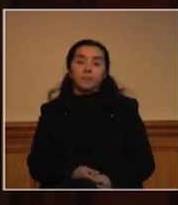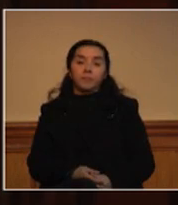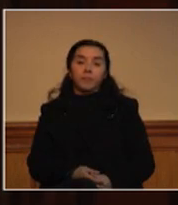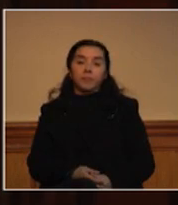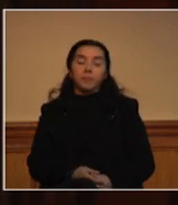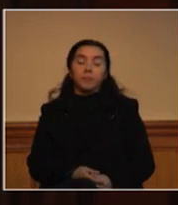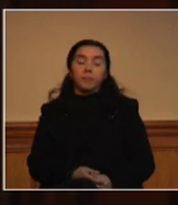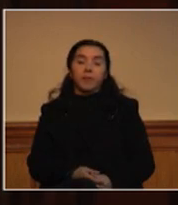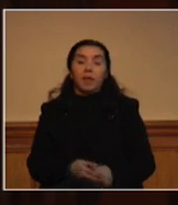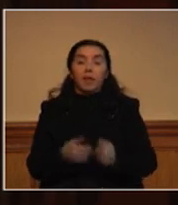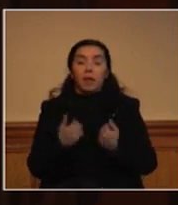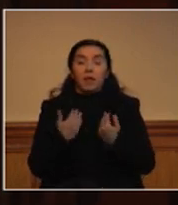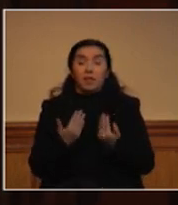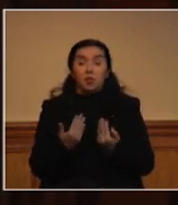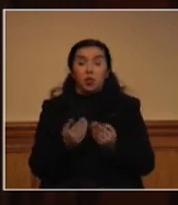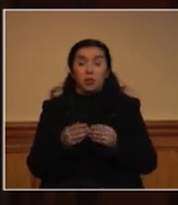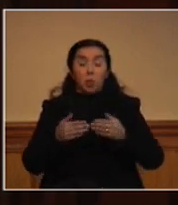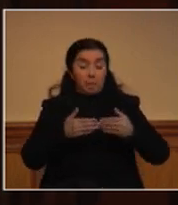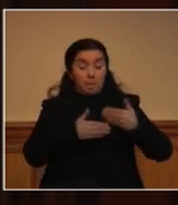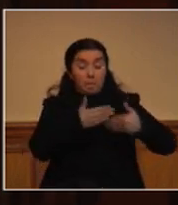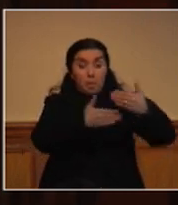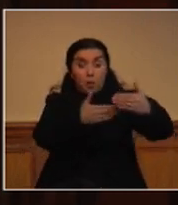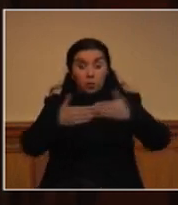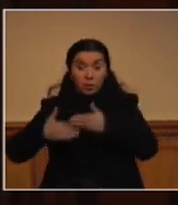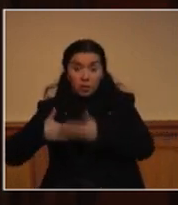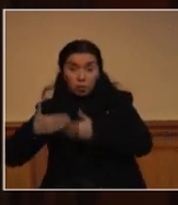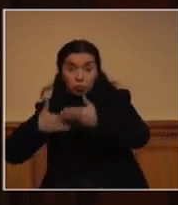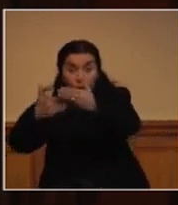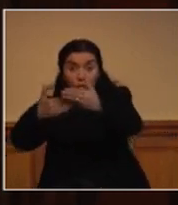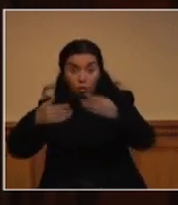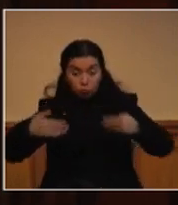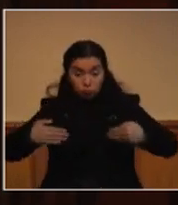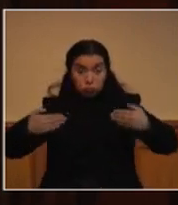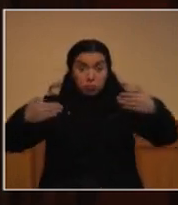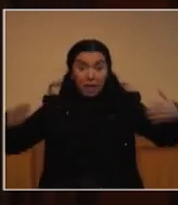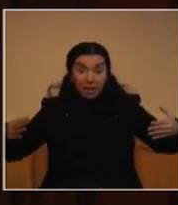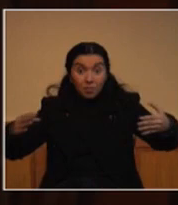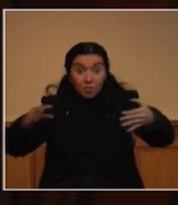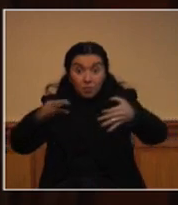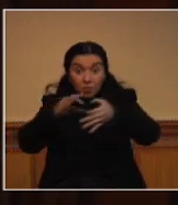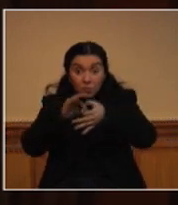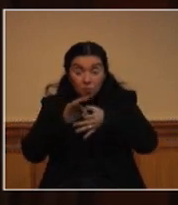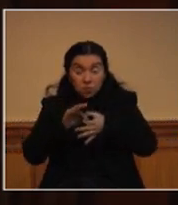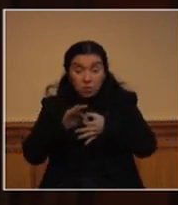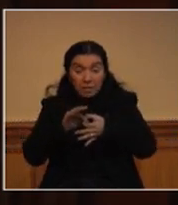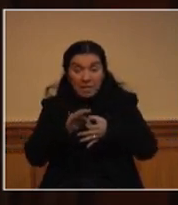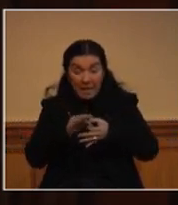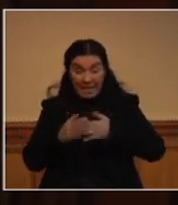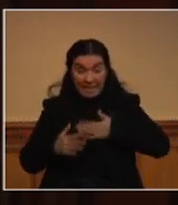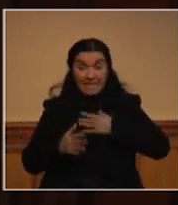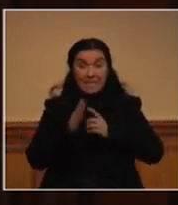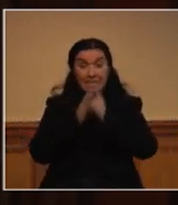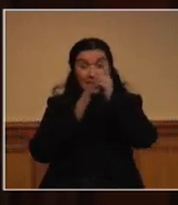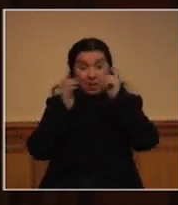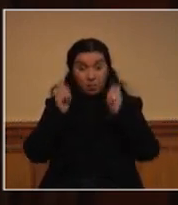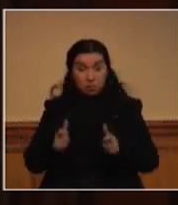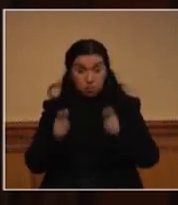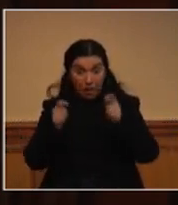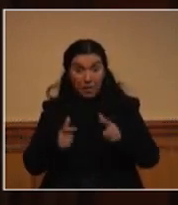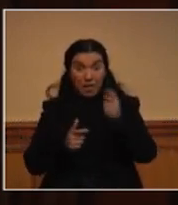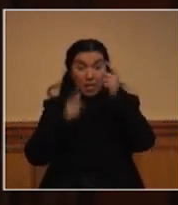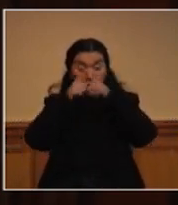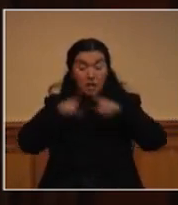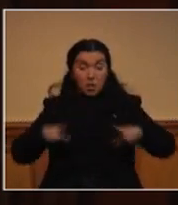Entonces, son dos procesos que están absolutamente interrelacionados. O sea, que si queremos desarrollar competencia